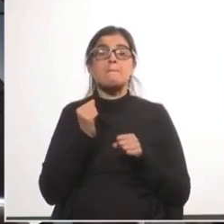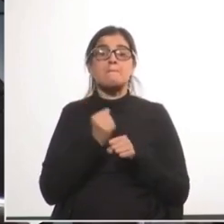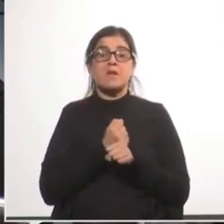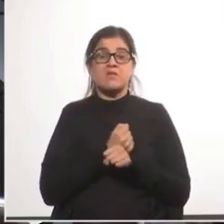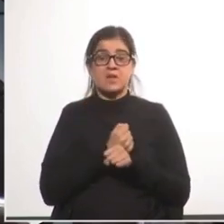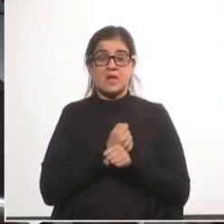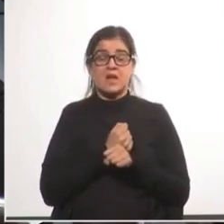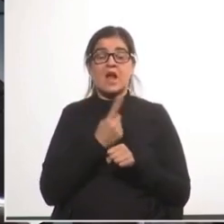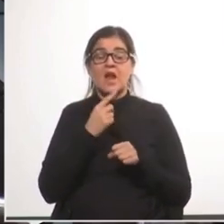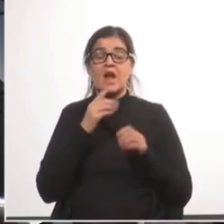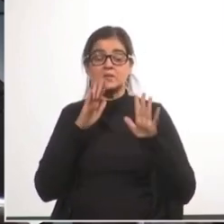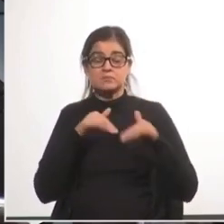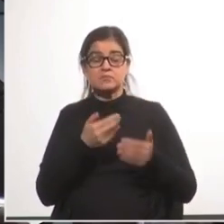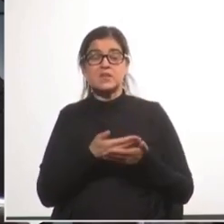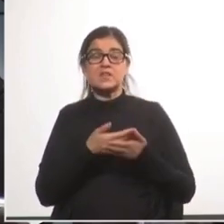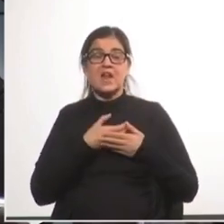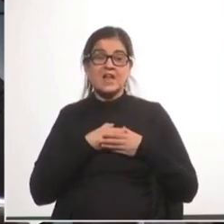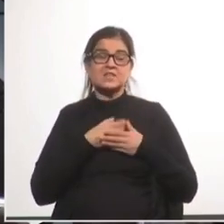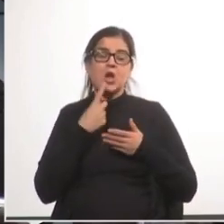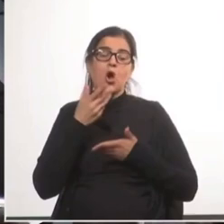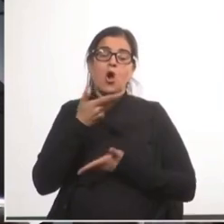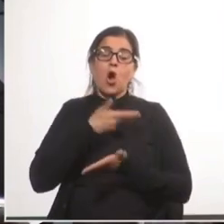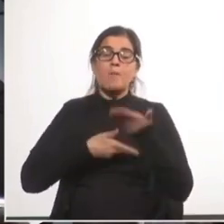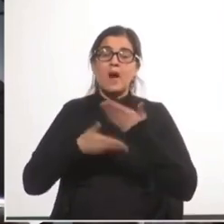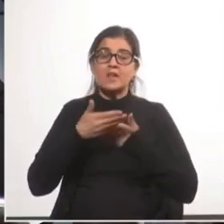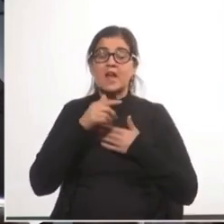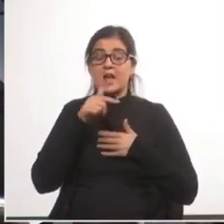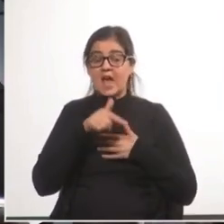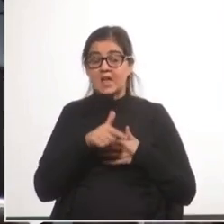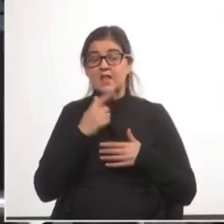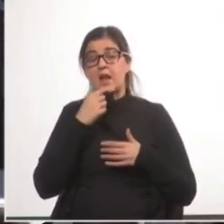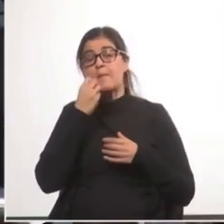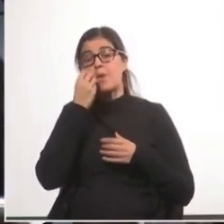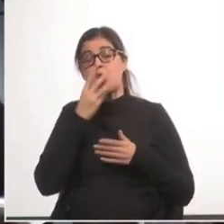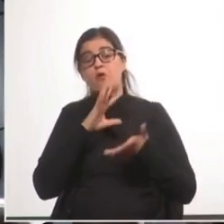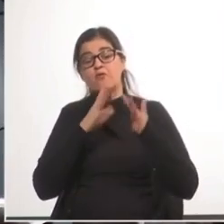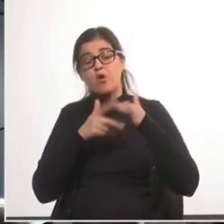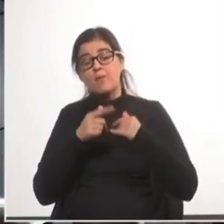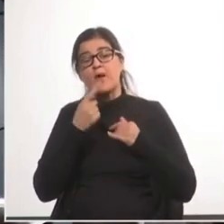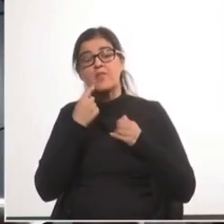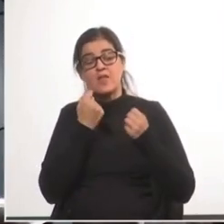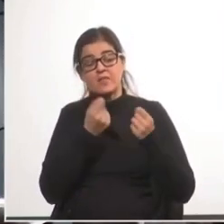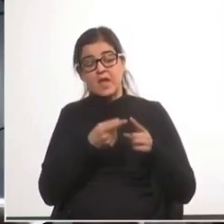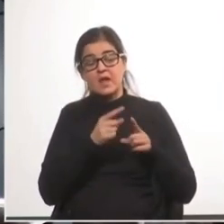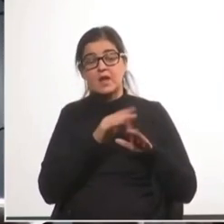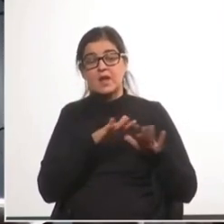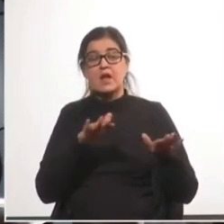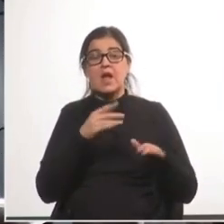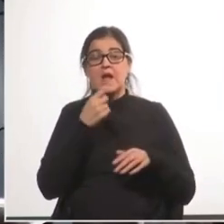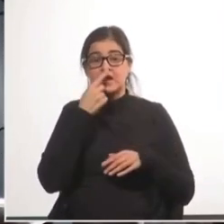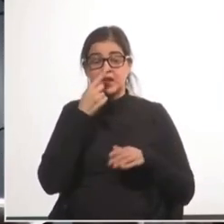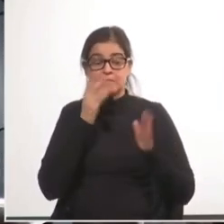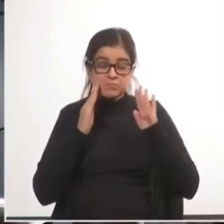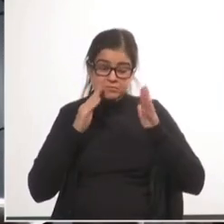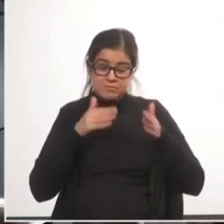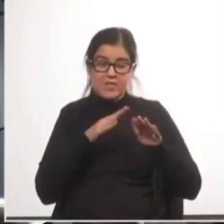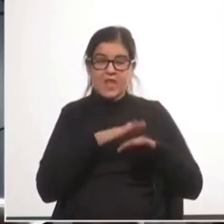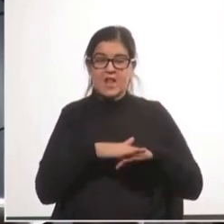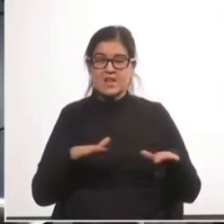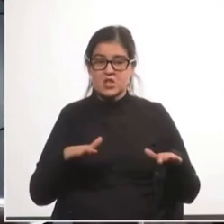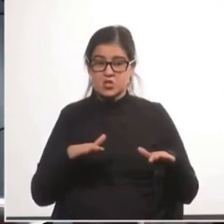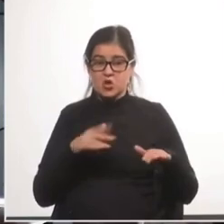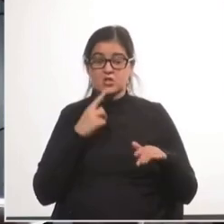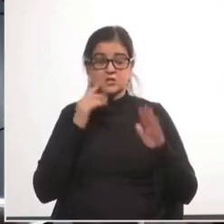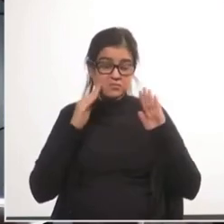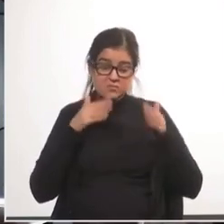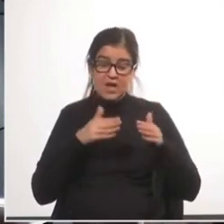privilegiará la tenencia compartida en la medida en que ésta resulte la mejor forma de garantizar el interés superior del niño. Hablan del interés